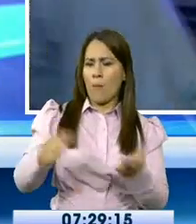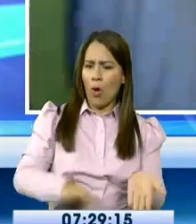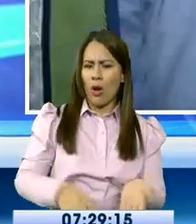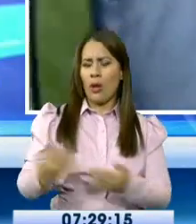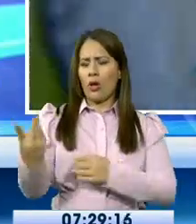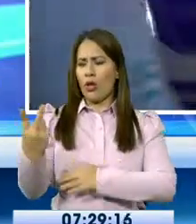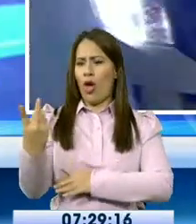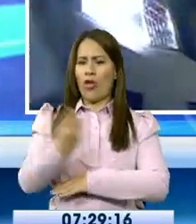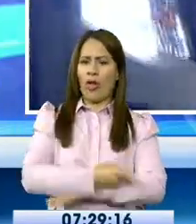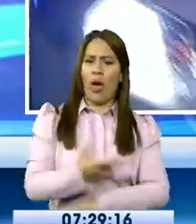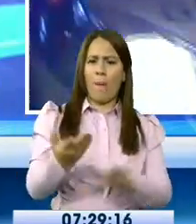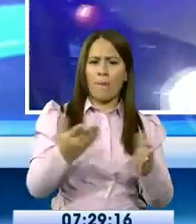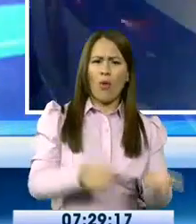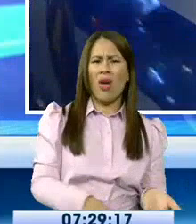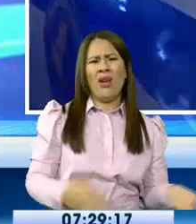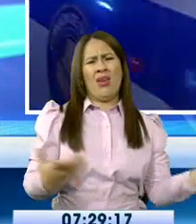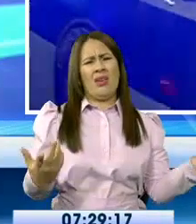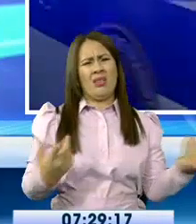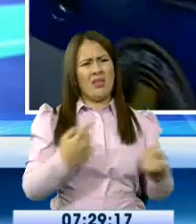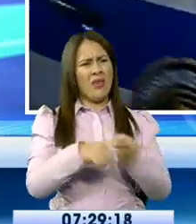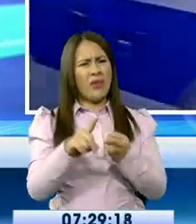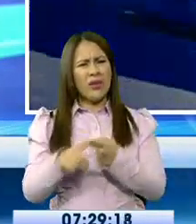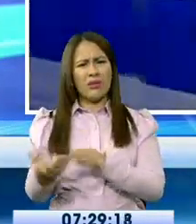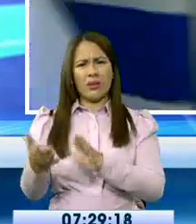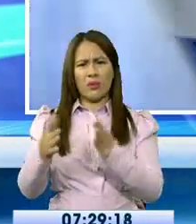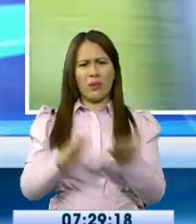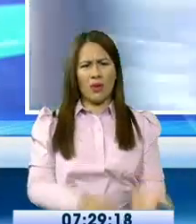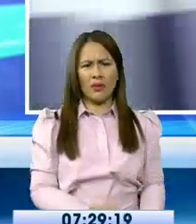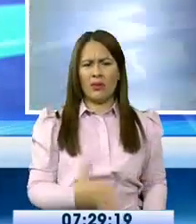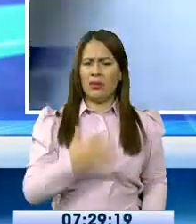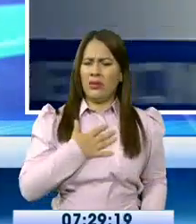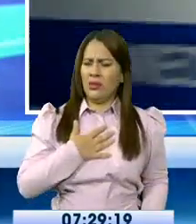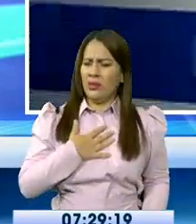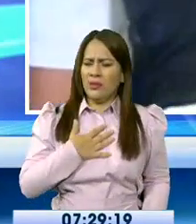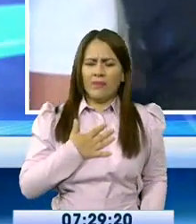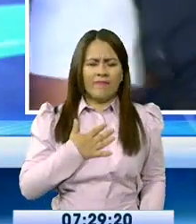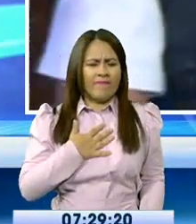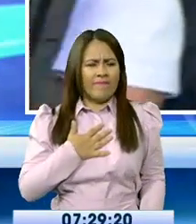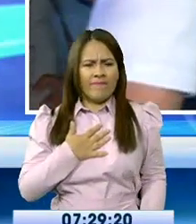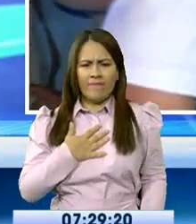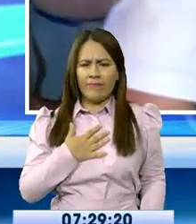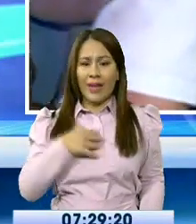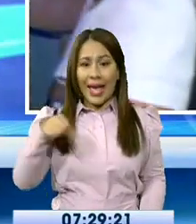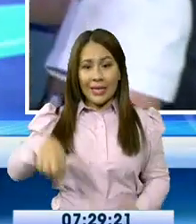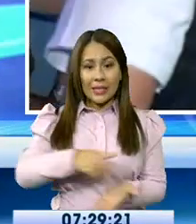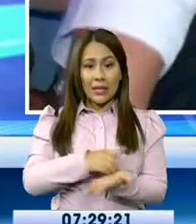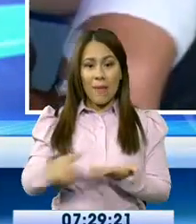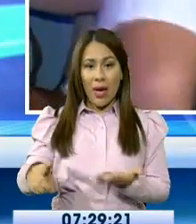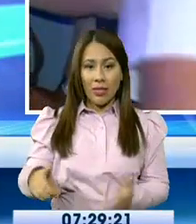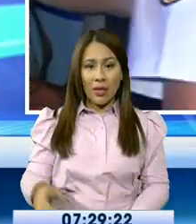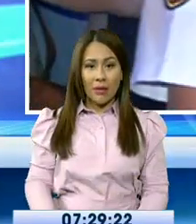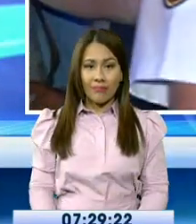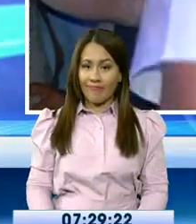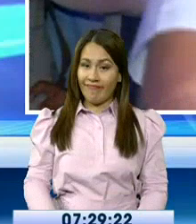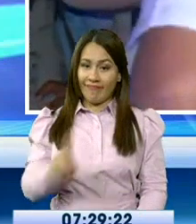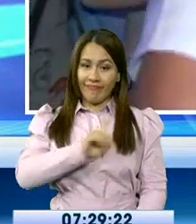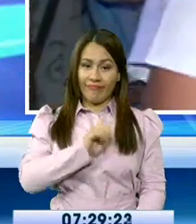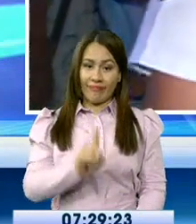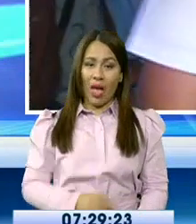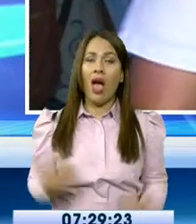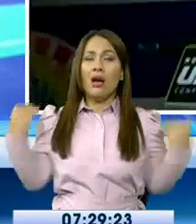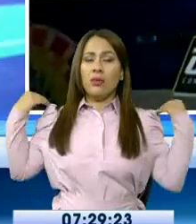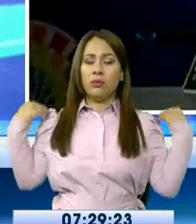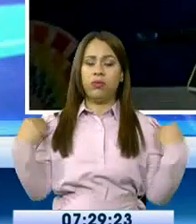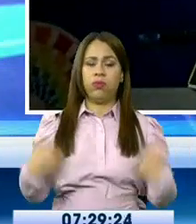Domingo, martes y jueves. No lo hemos dicho ahora, esta semana solamente. Lo vengo diciendo permanentemente. Nosotros lo hemos